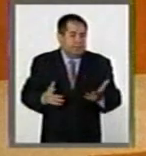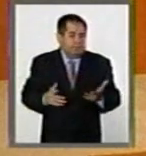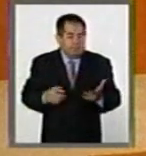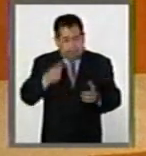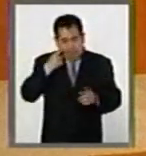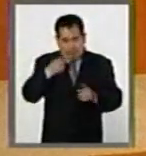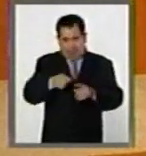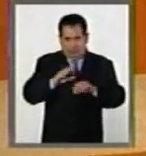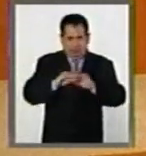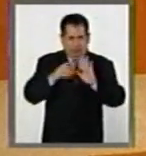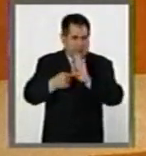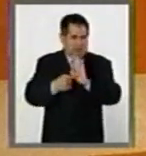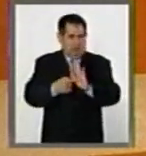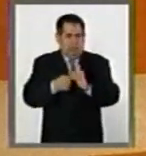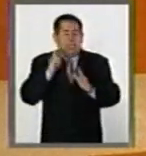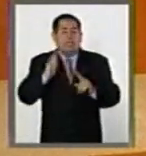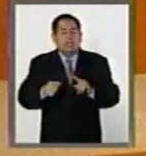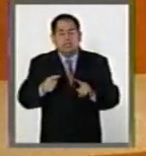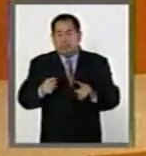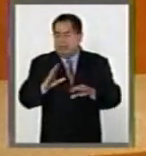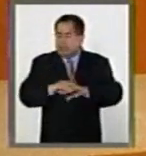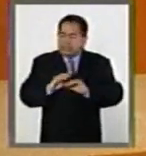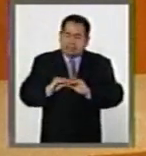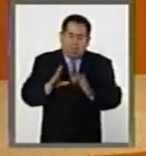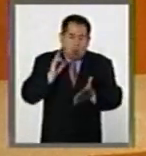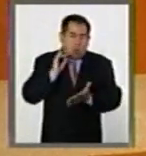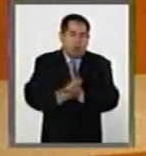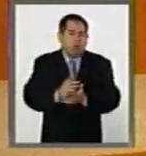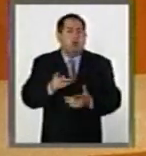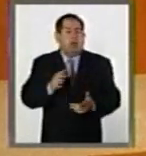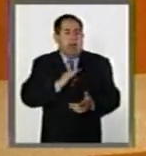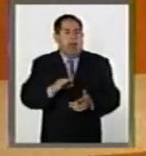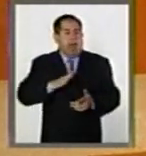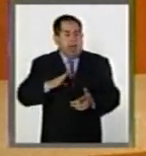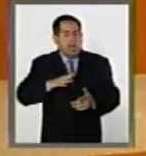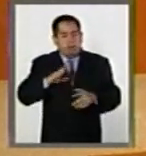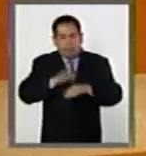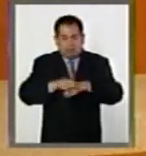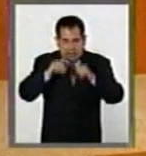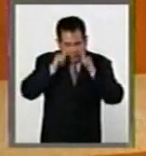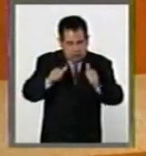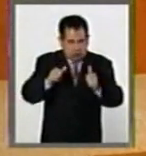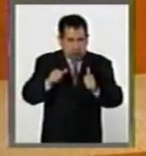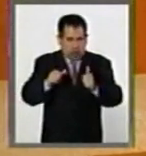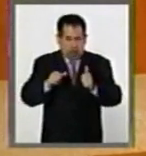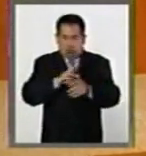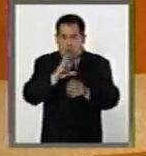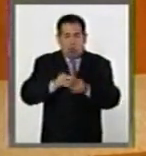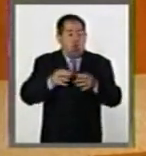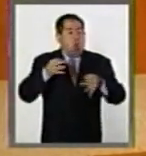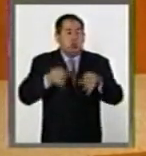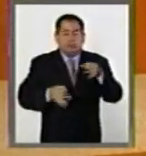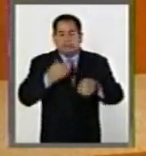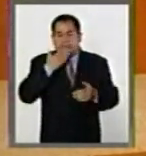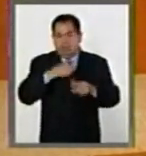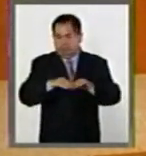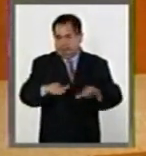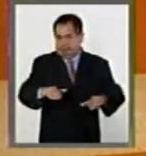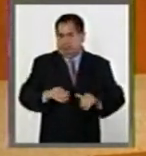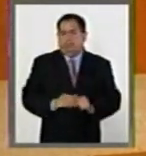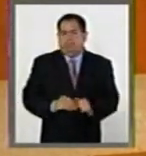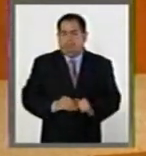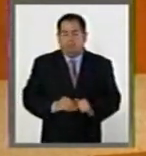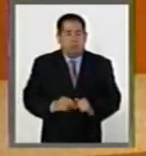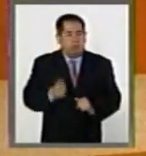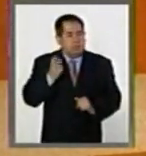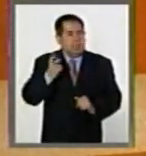lo tengan para su destino de modo exclusivo, haya la atención desde este enfoque de justicia. Por ello